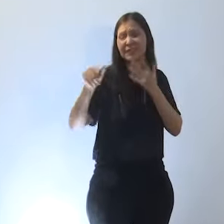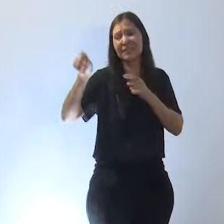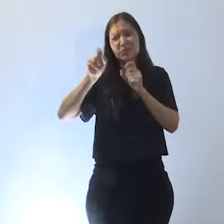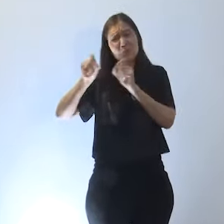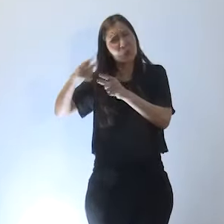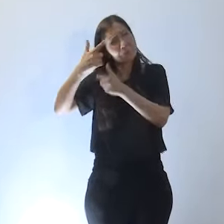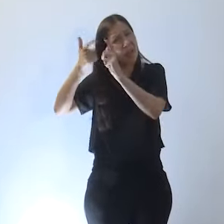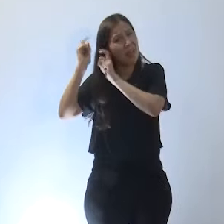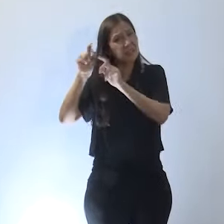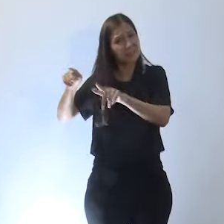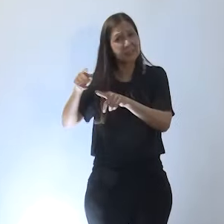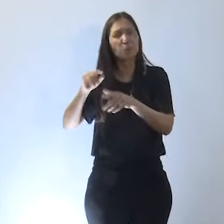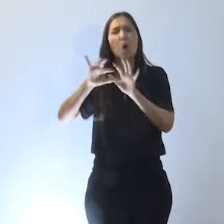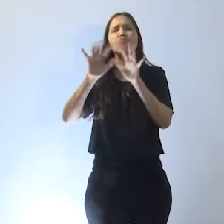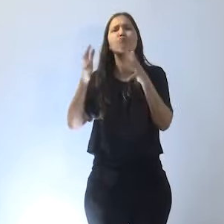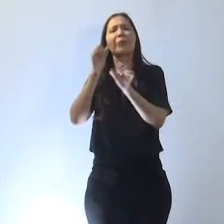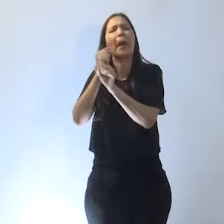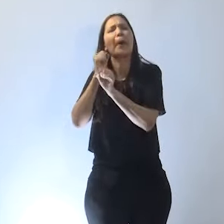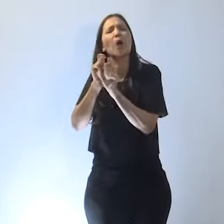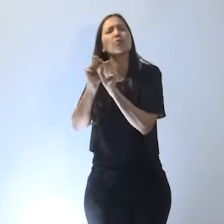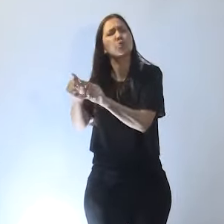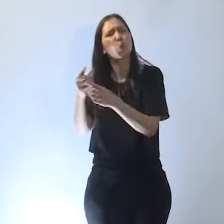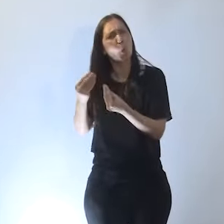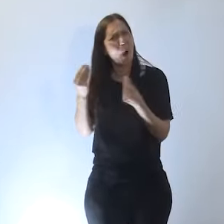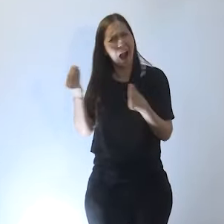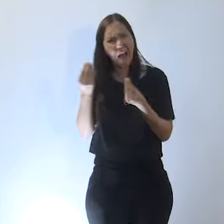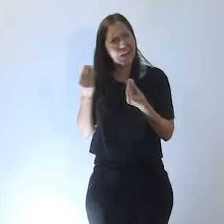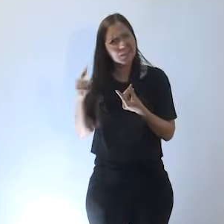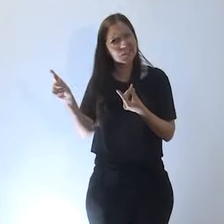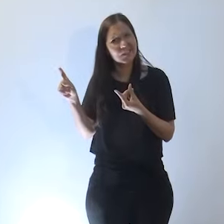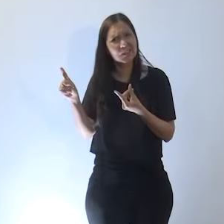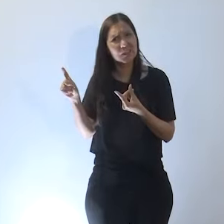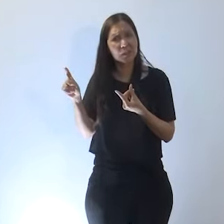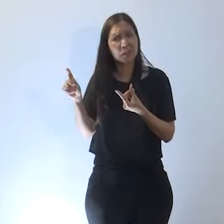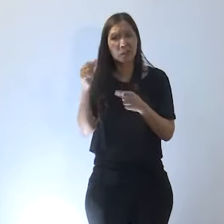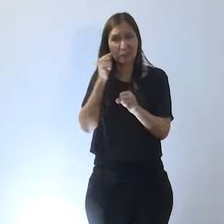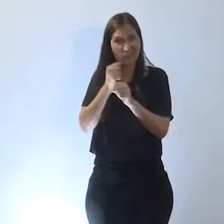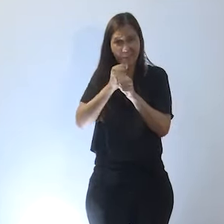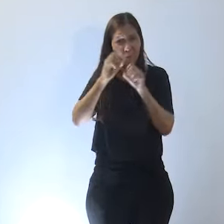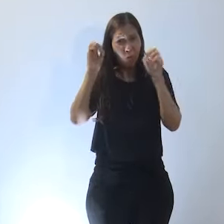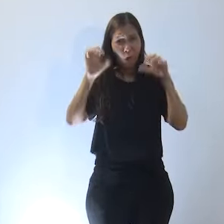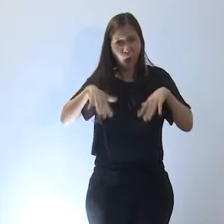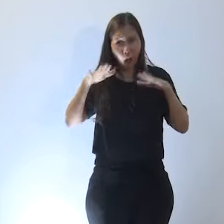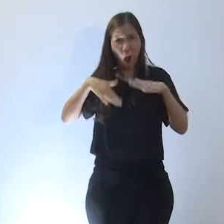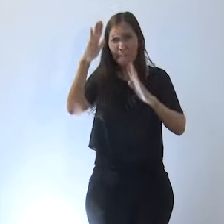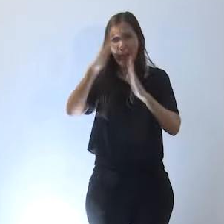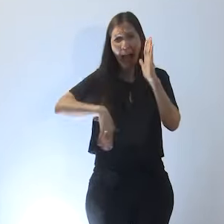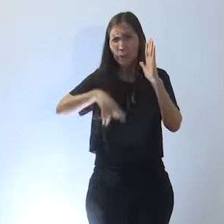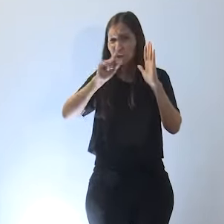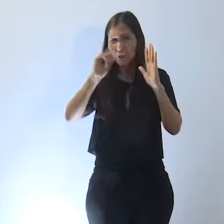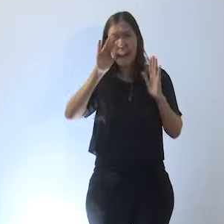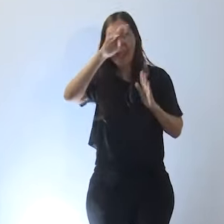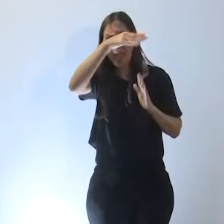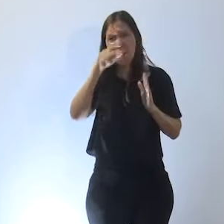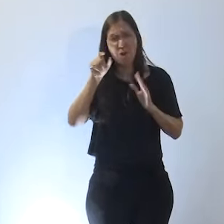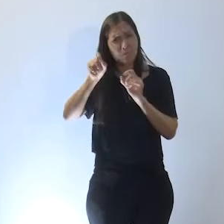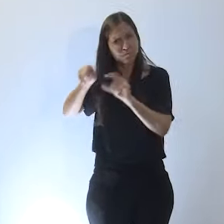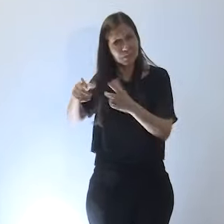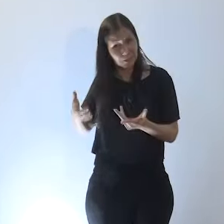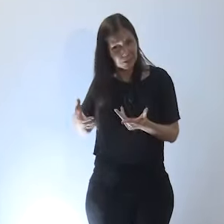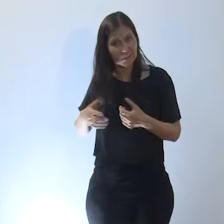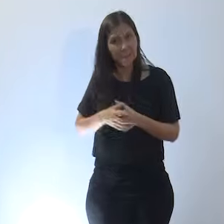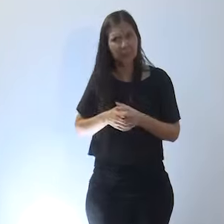mundo del trabajo que es la experiencia del mundo del trabajo informal para ellos es un esa experiencia con ese de ese trabajo es una